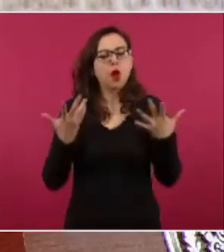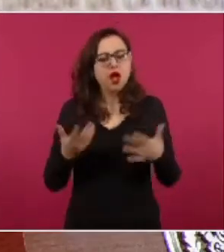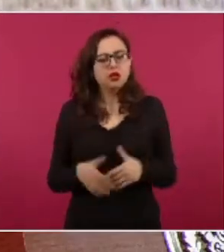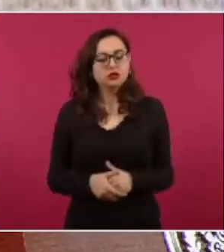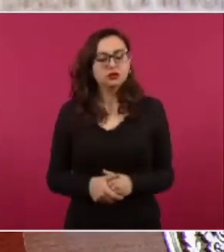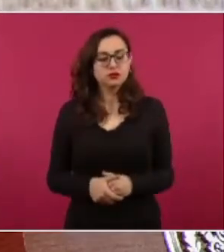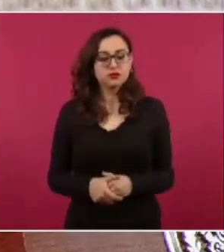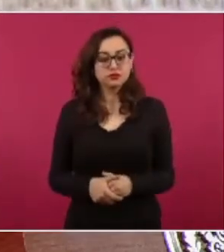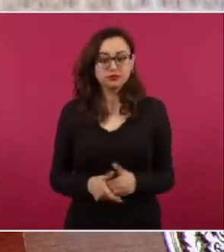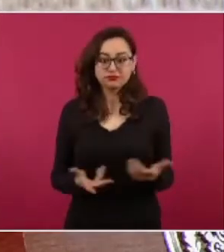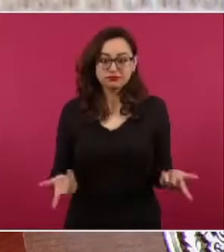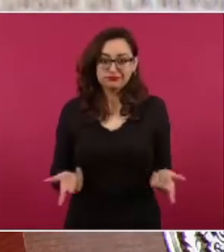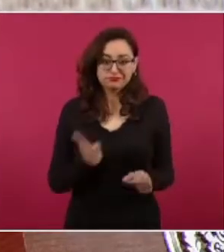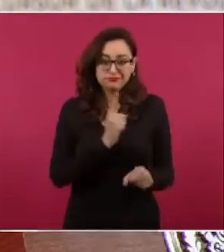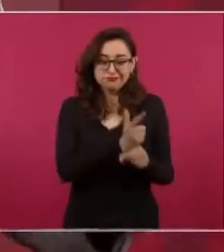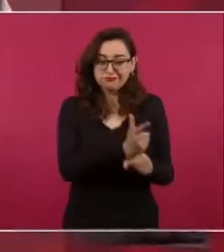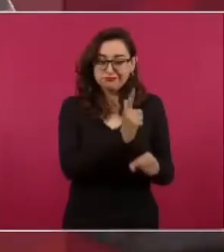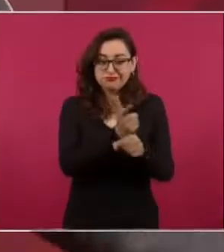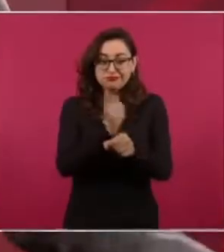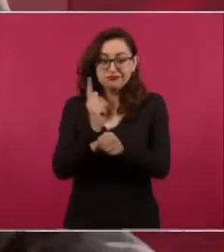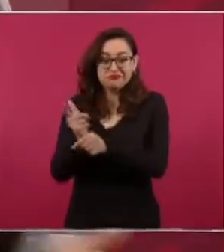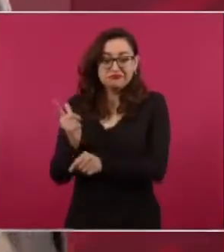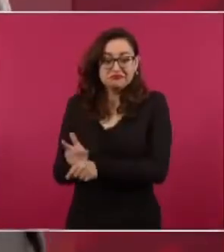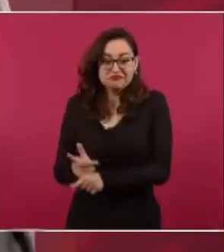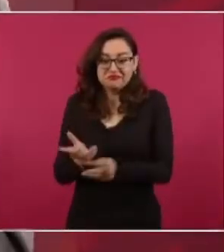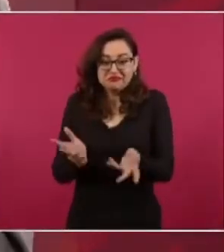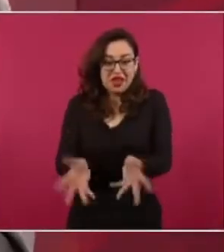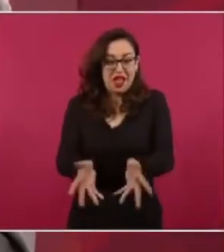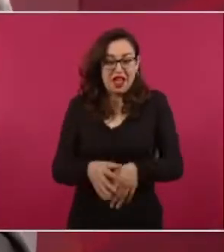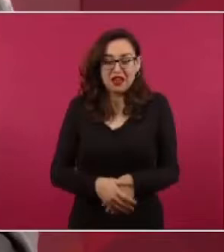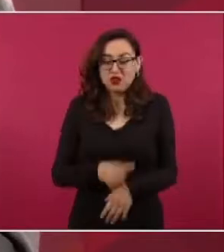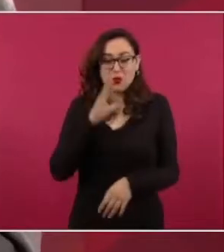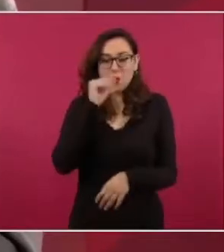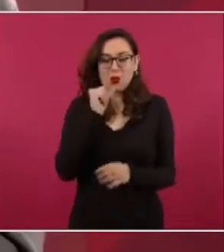Y ahí eso no se puede esconder